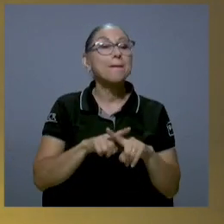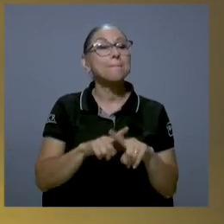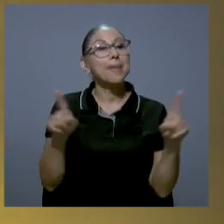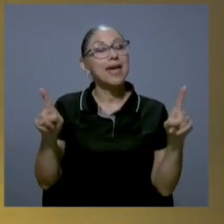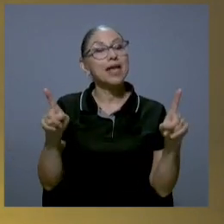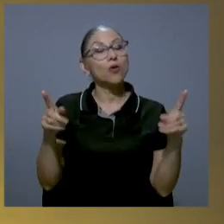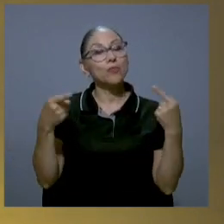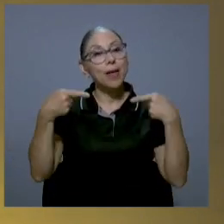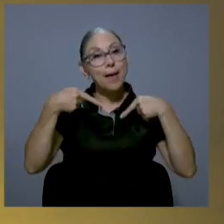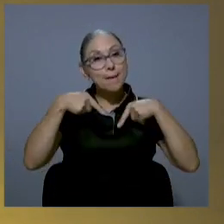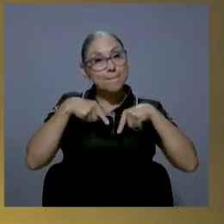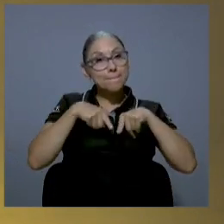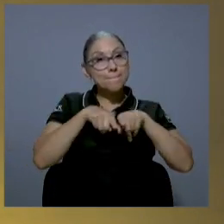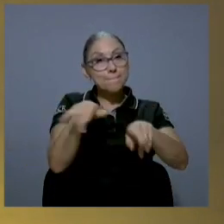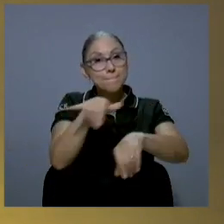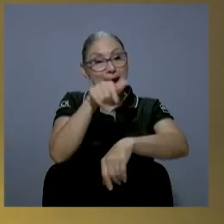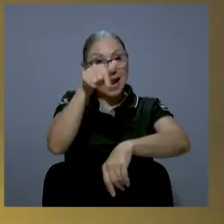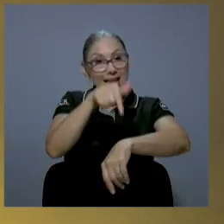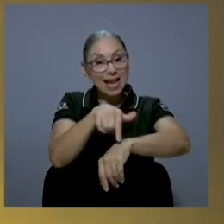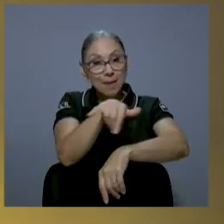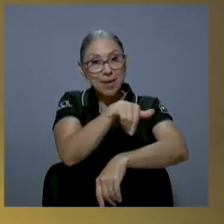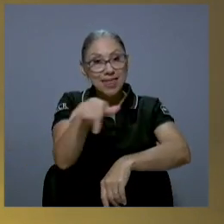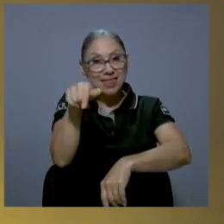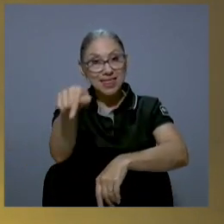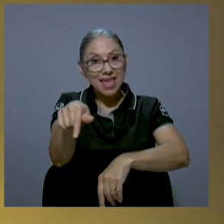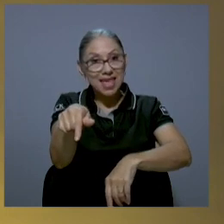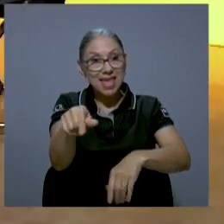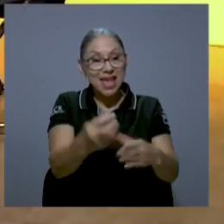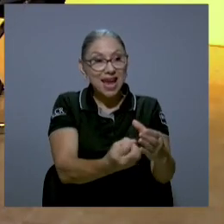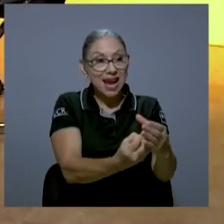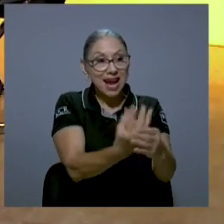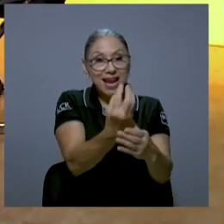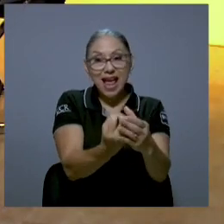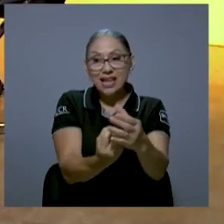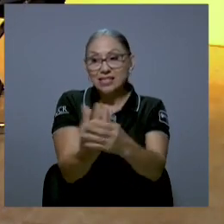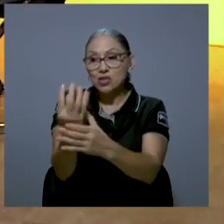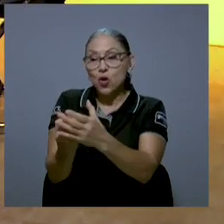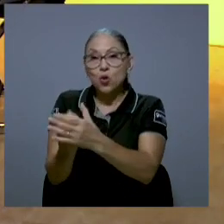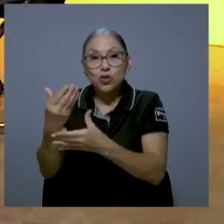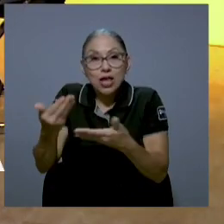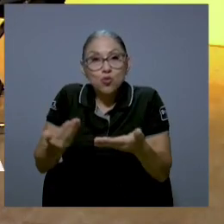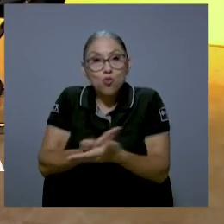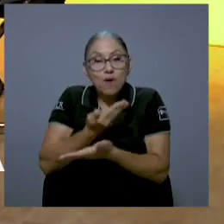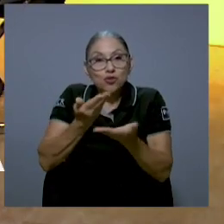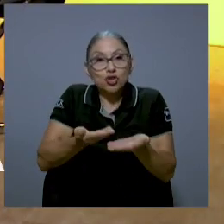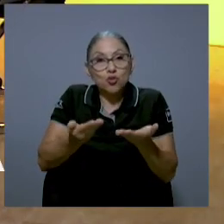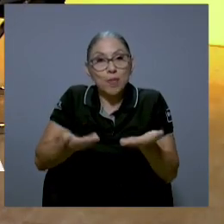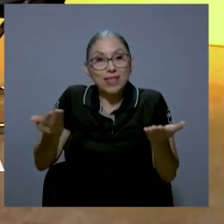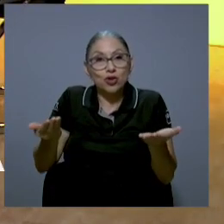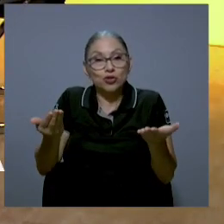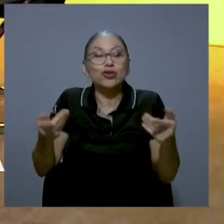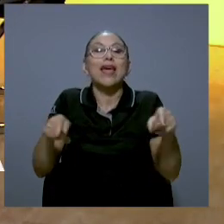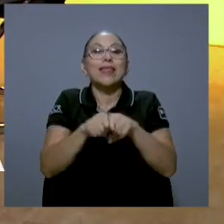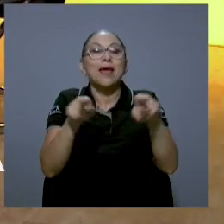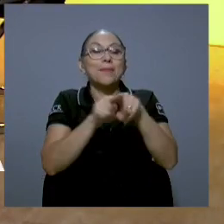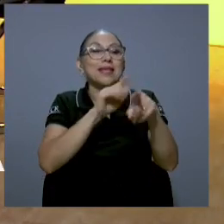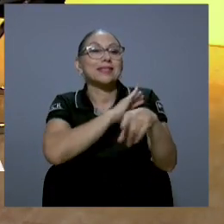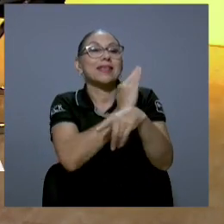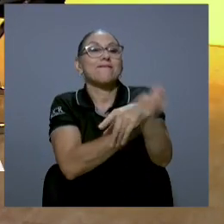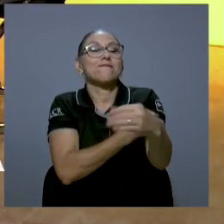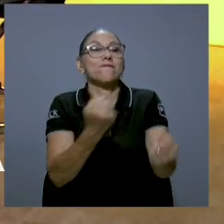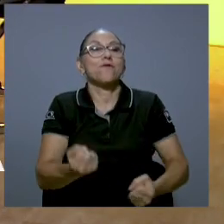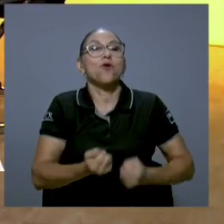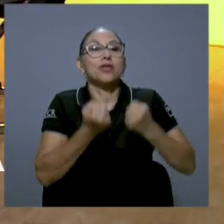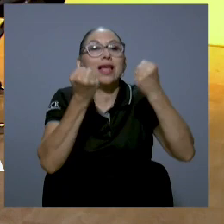la creación de estos nuevos instrumentos, se fortaleció el poder